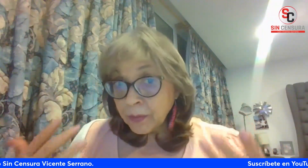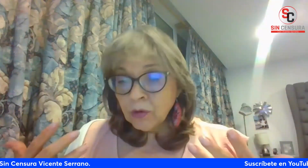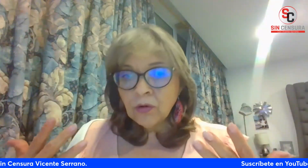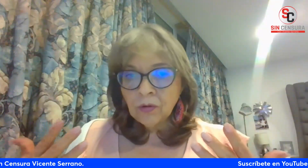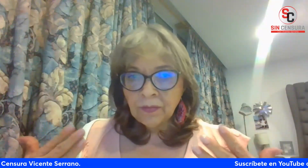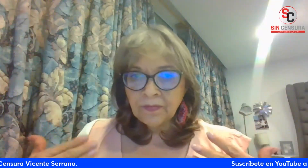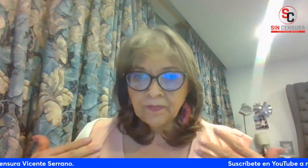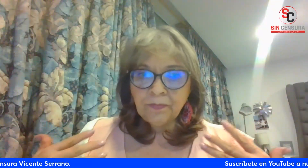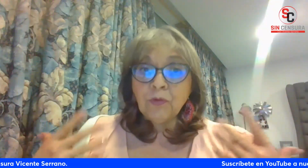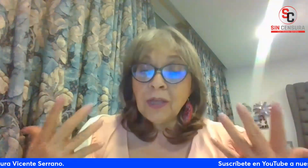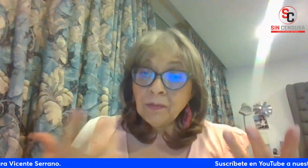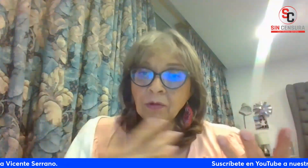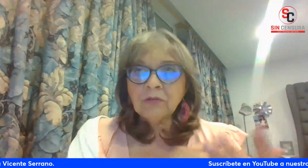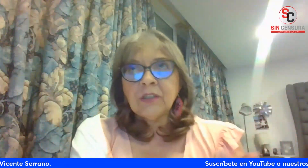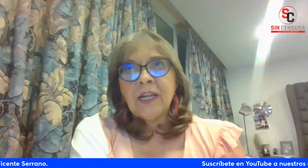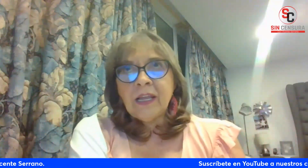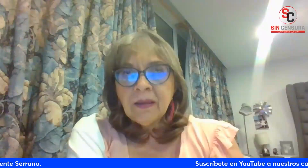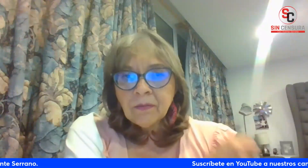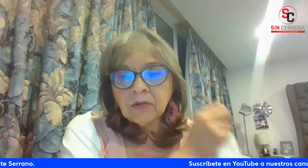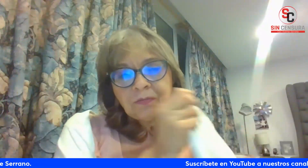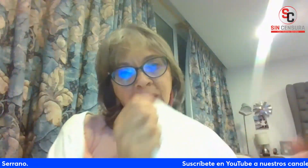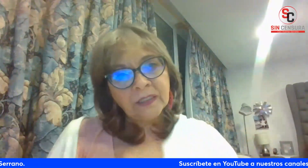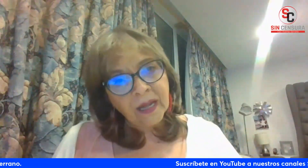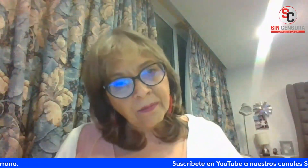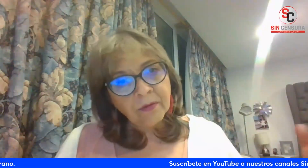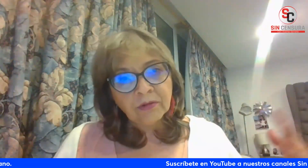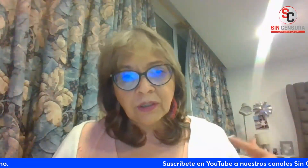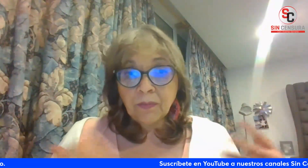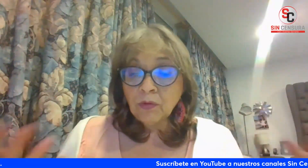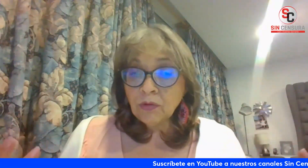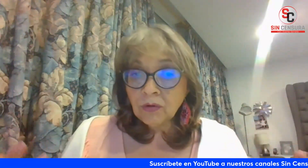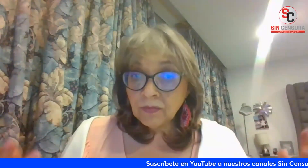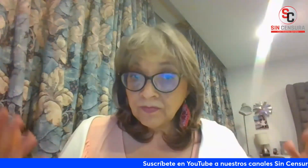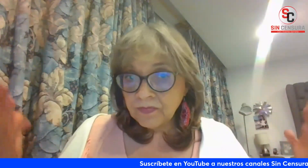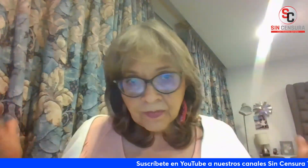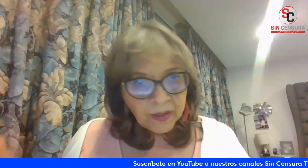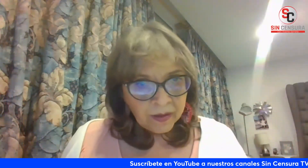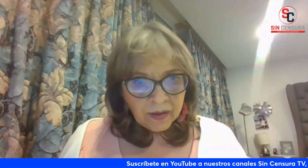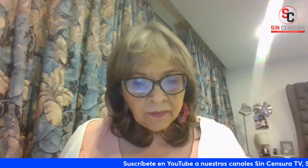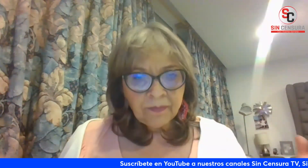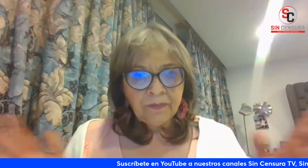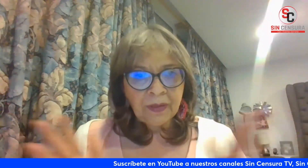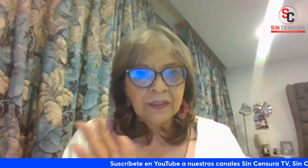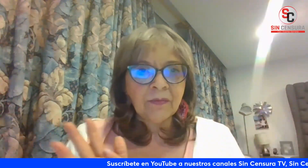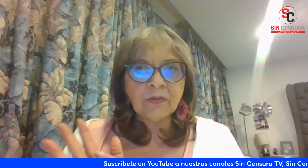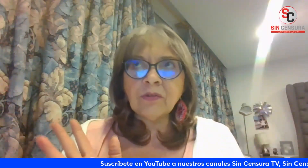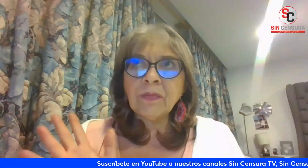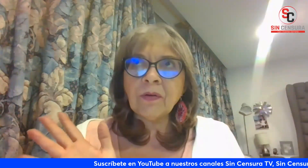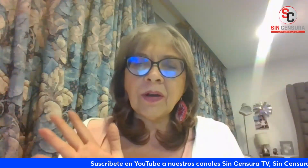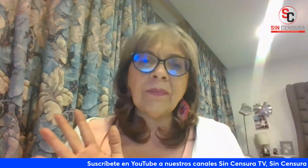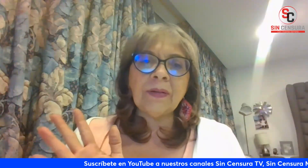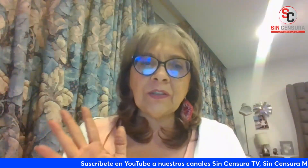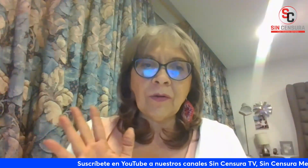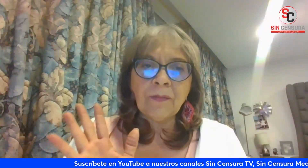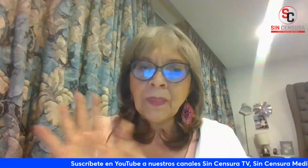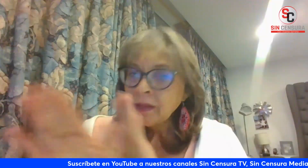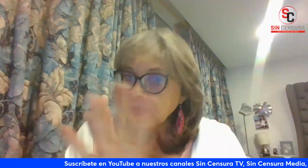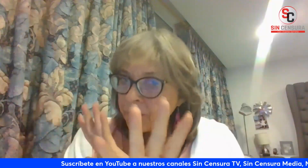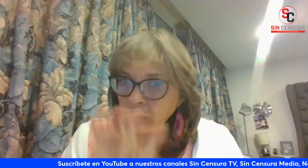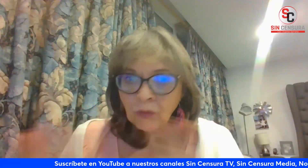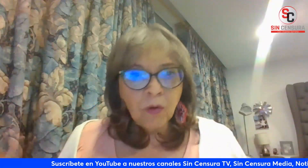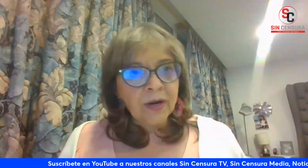Y tampoco pudimos, creímos, pensamos, se pudo, pensemos un poco qué